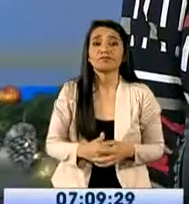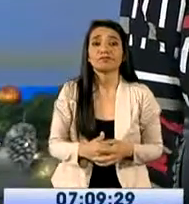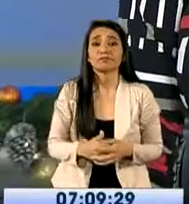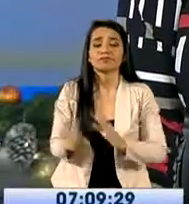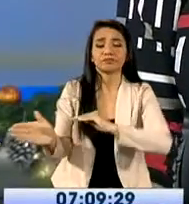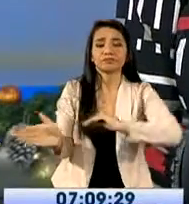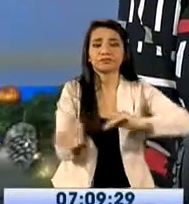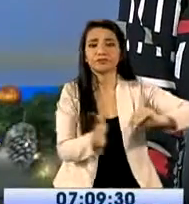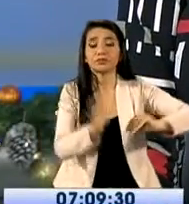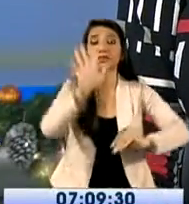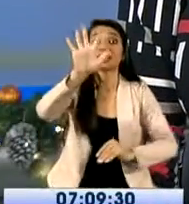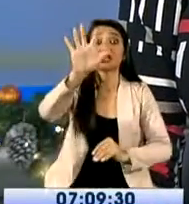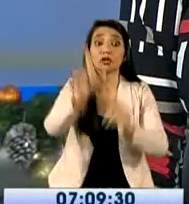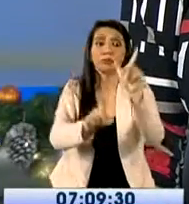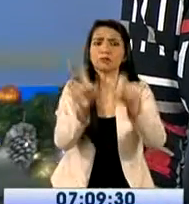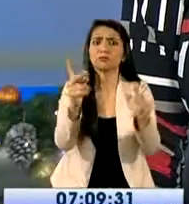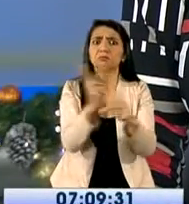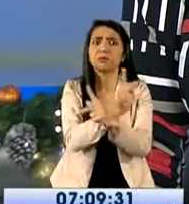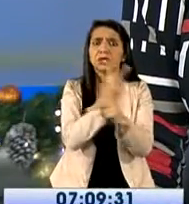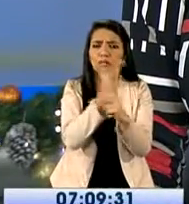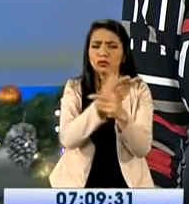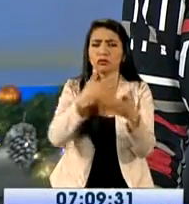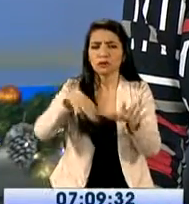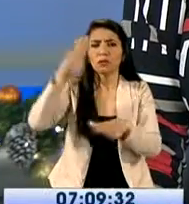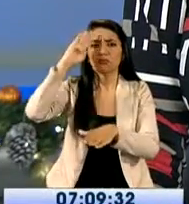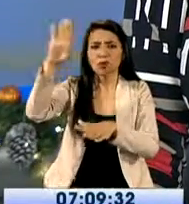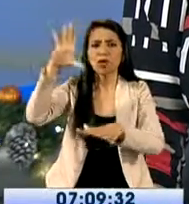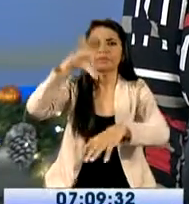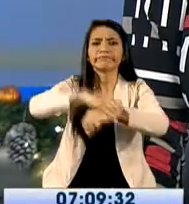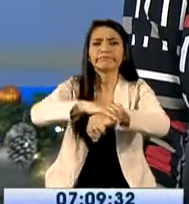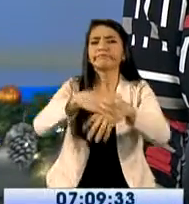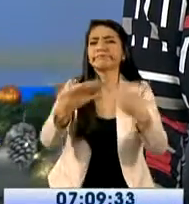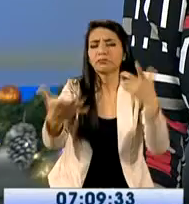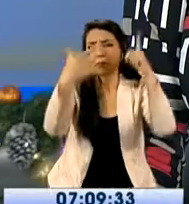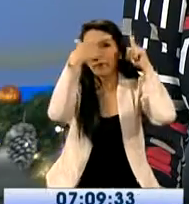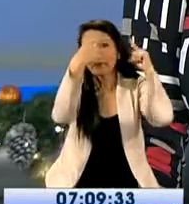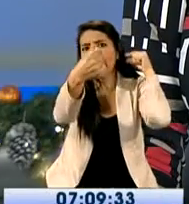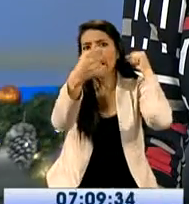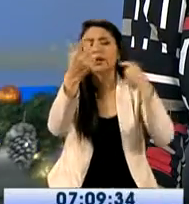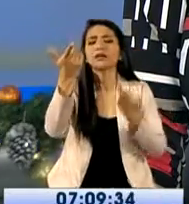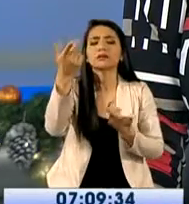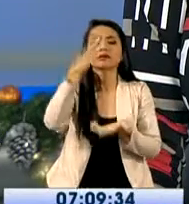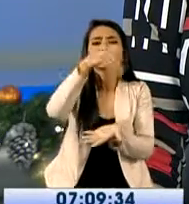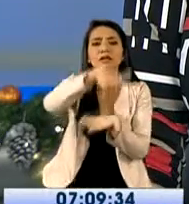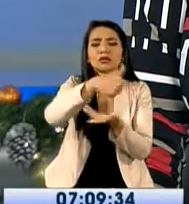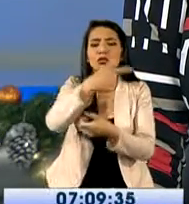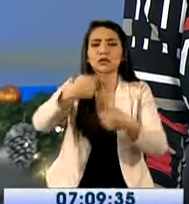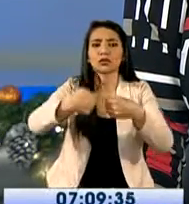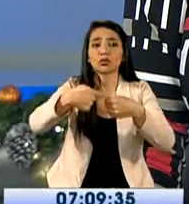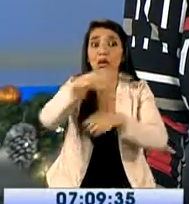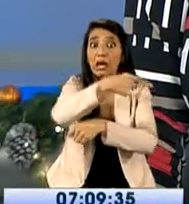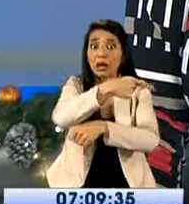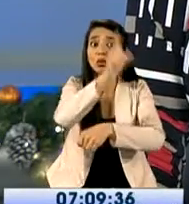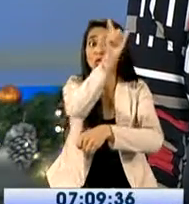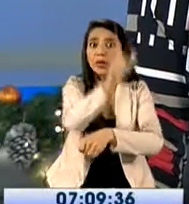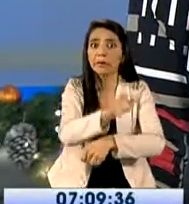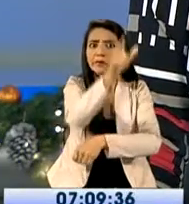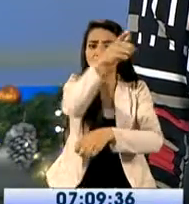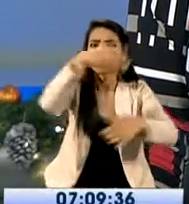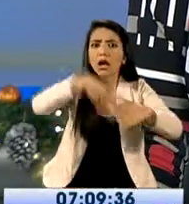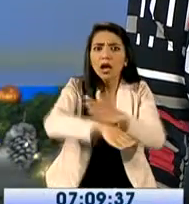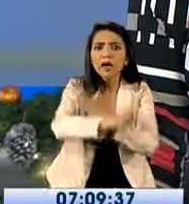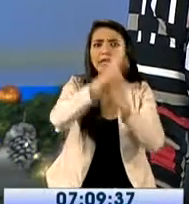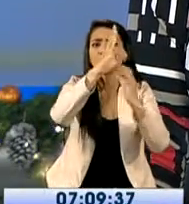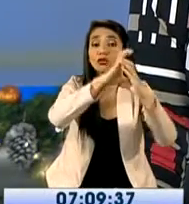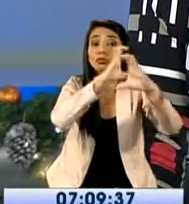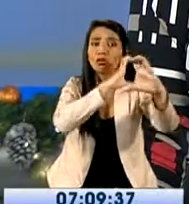Cinco presuntos delincuentes fueron capturados por la policía en el sector de La Marín. Aparentemente serían los responsables del robo a una persona al interior de una unidad